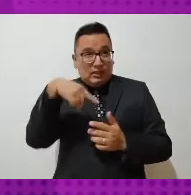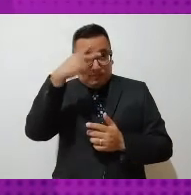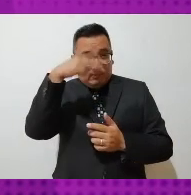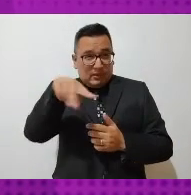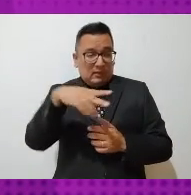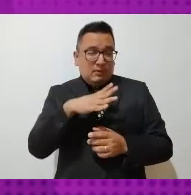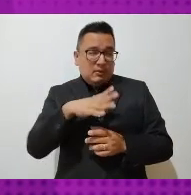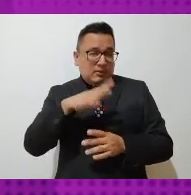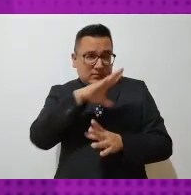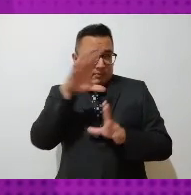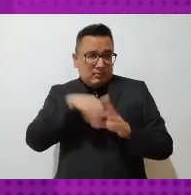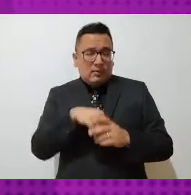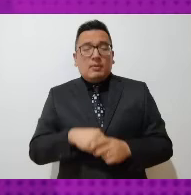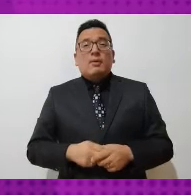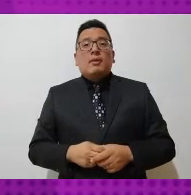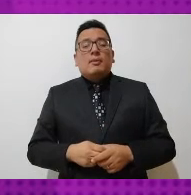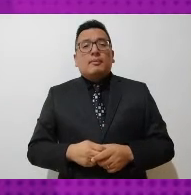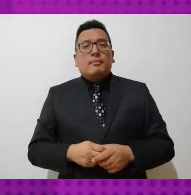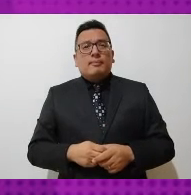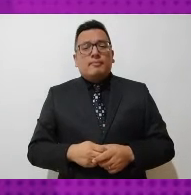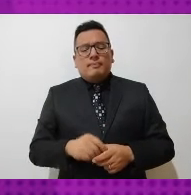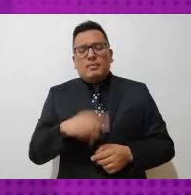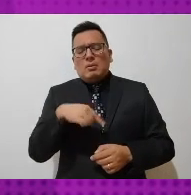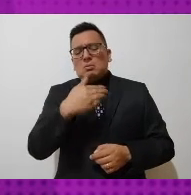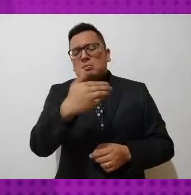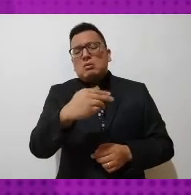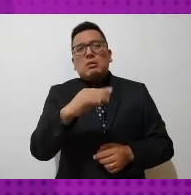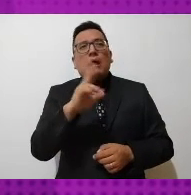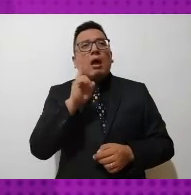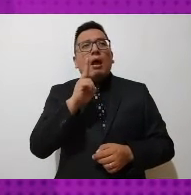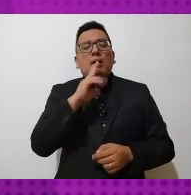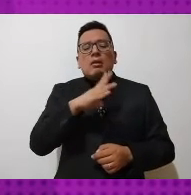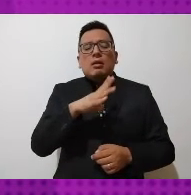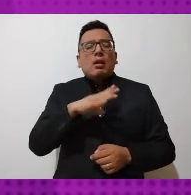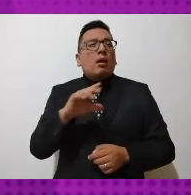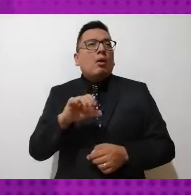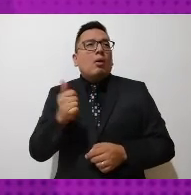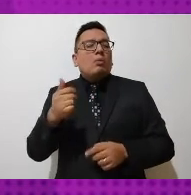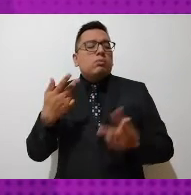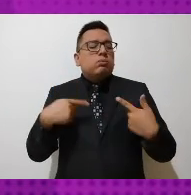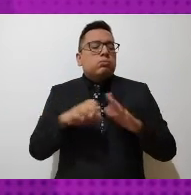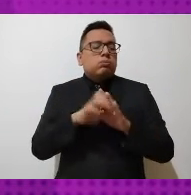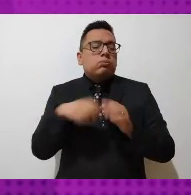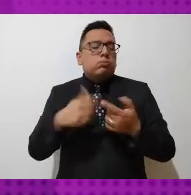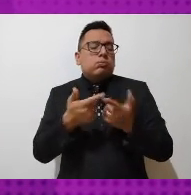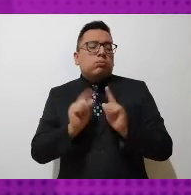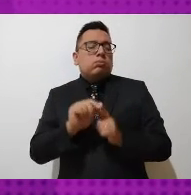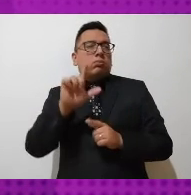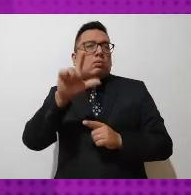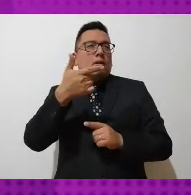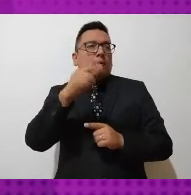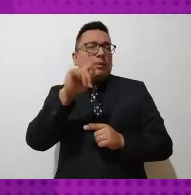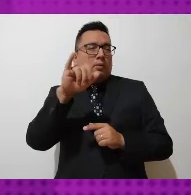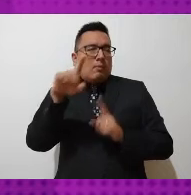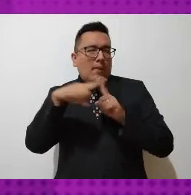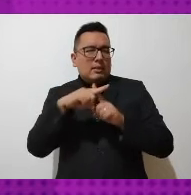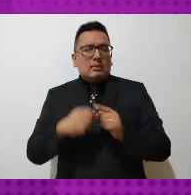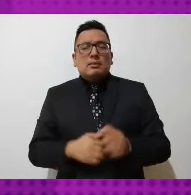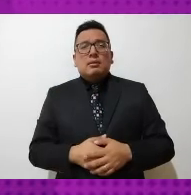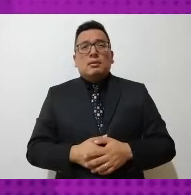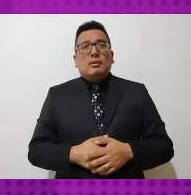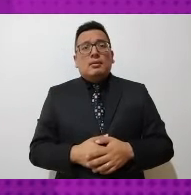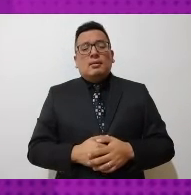indígenas, de los pueblos originarios, y posteriormente continuamos con personas de la diversidad sexual. Esto ha